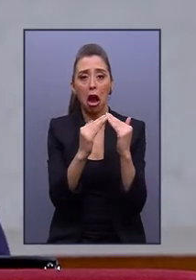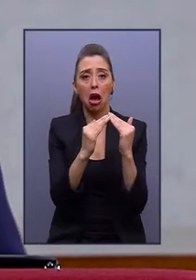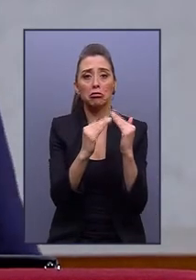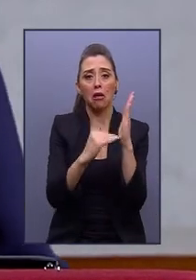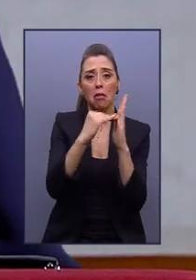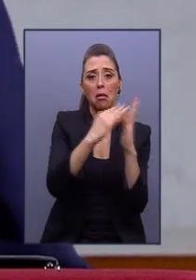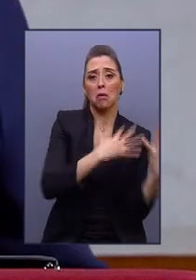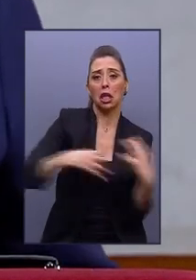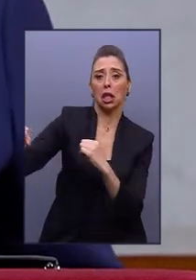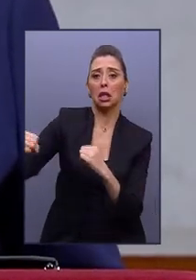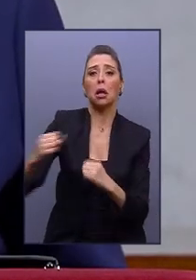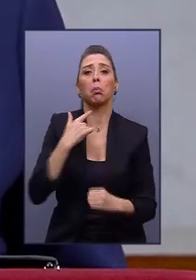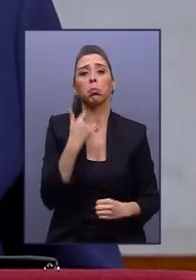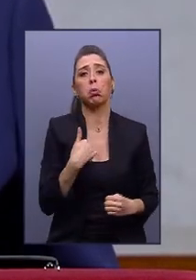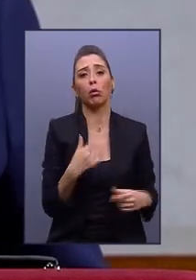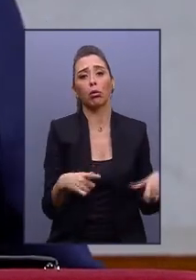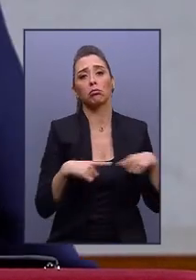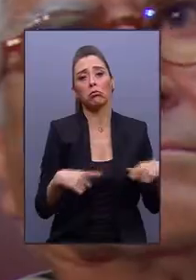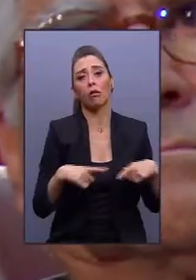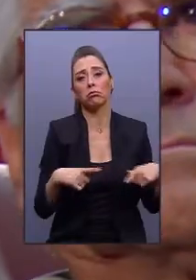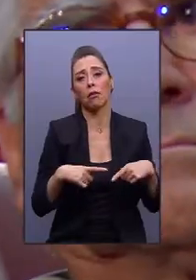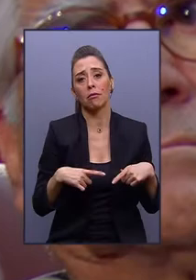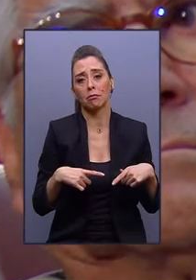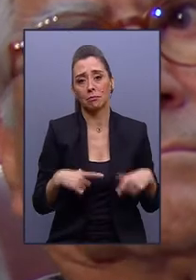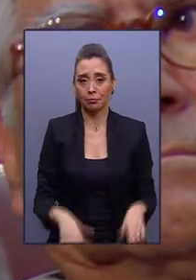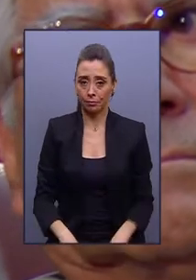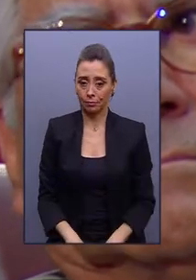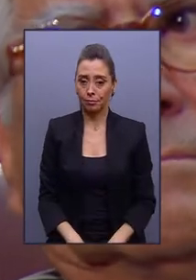por quedar sin trabajo.